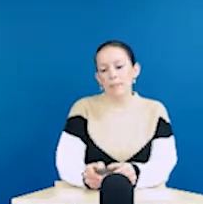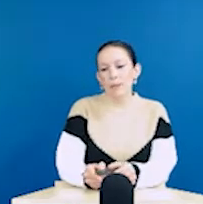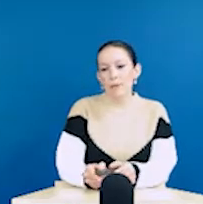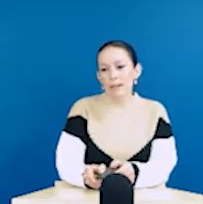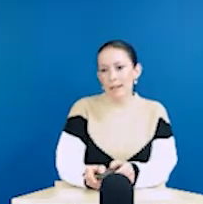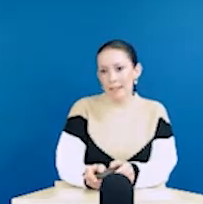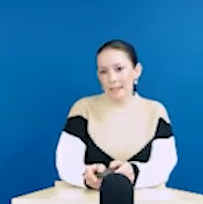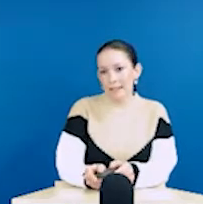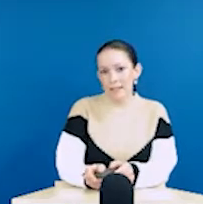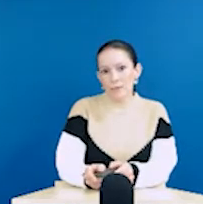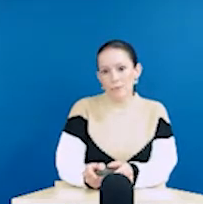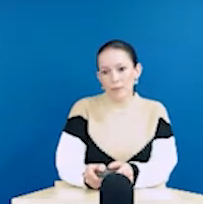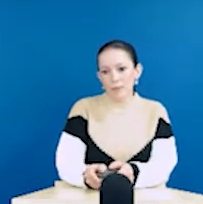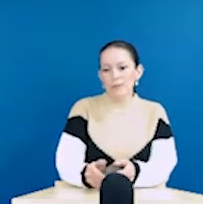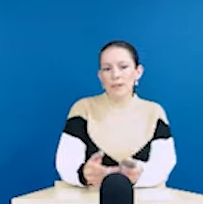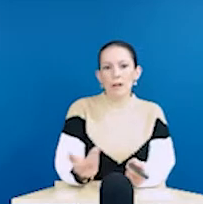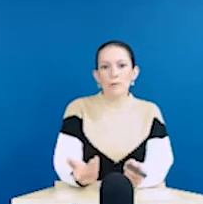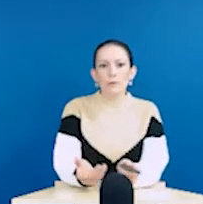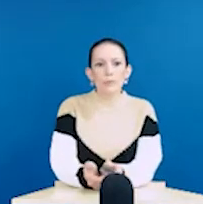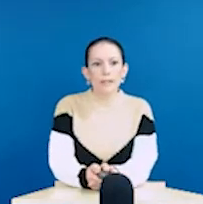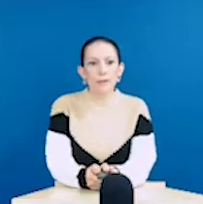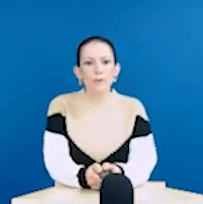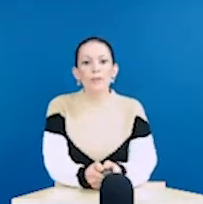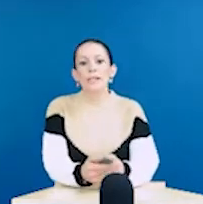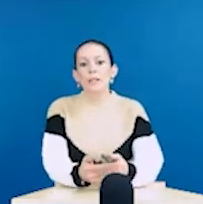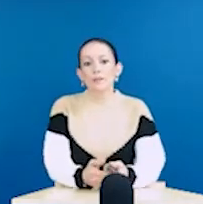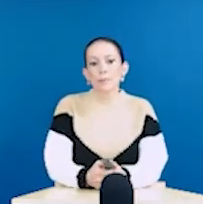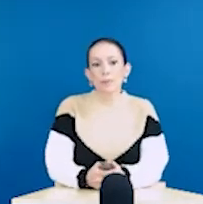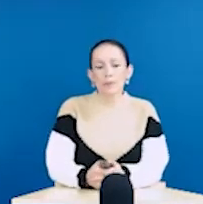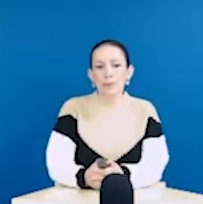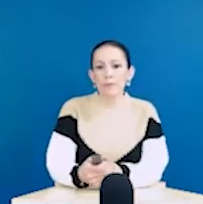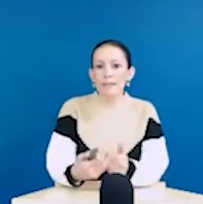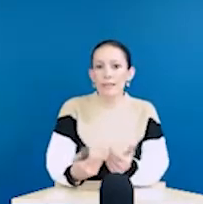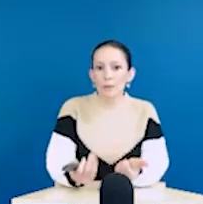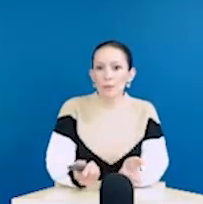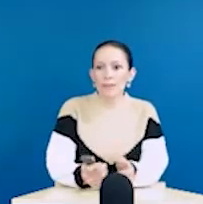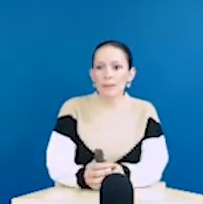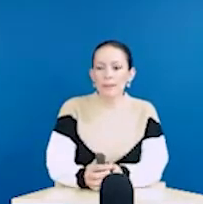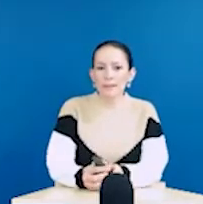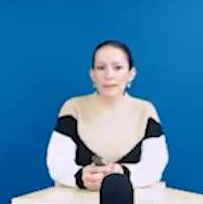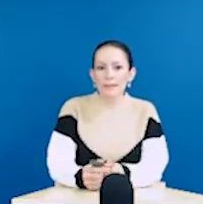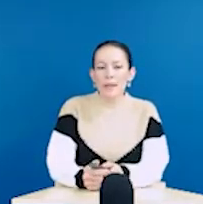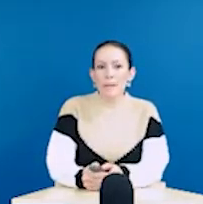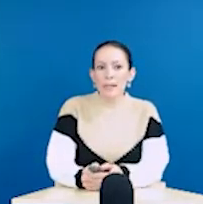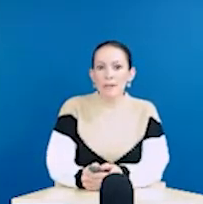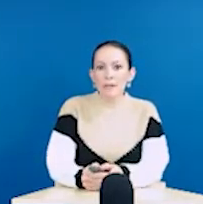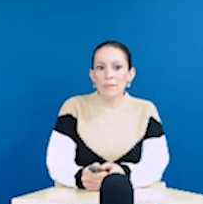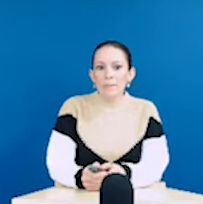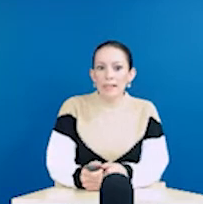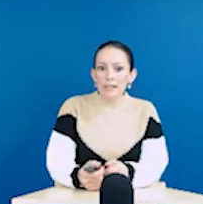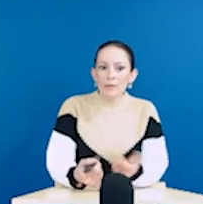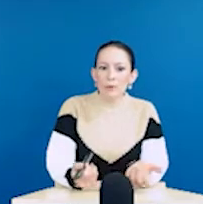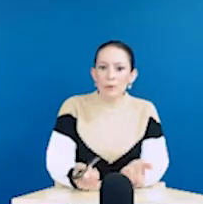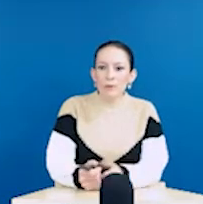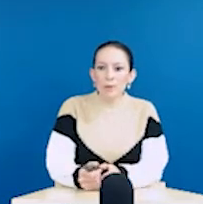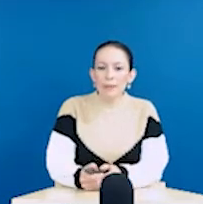manejar, pero que en el día a día nos vamos acostumbrando y nos vamos interactuando con ese paciente, pero